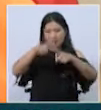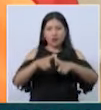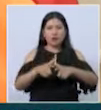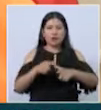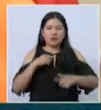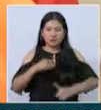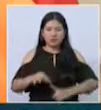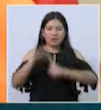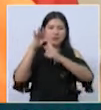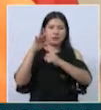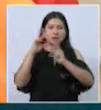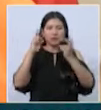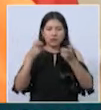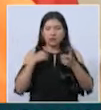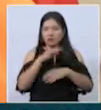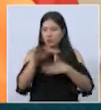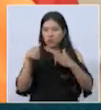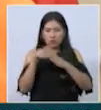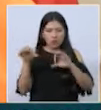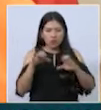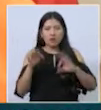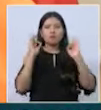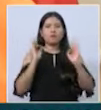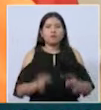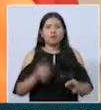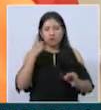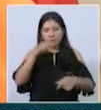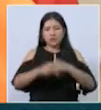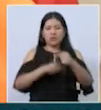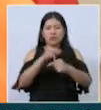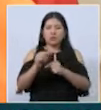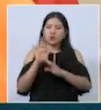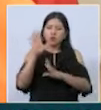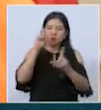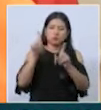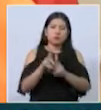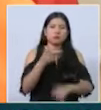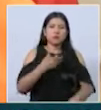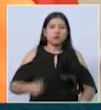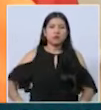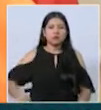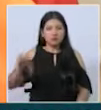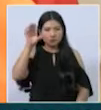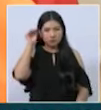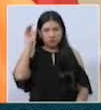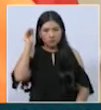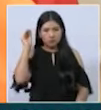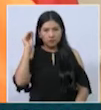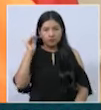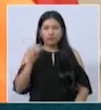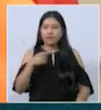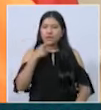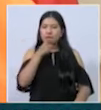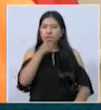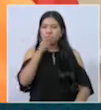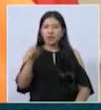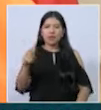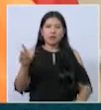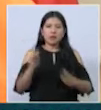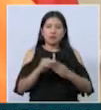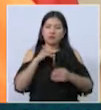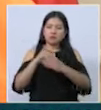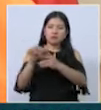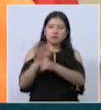de manera contundente a la gestión de nuestro hermano presidente Luis Alberto Arce Catacora, quien ha sido elegido con más